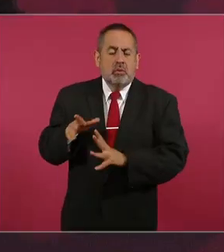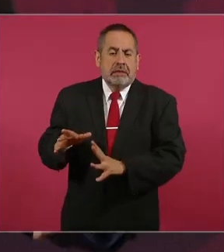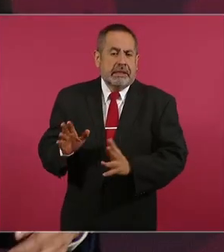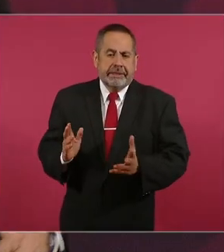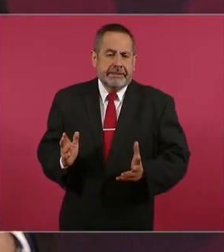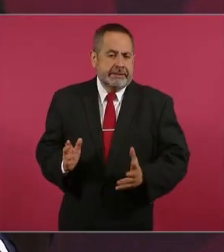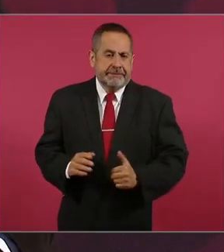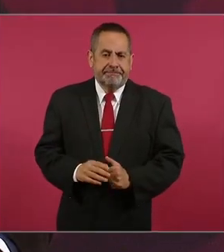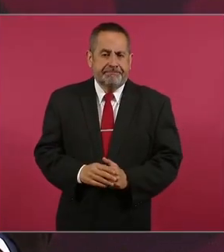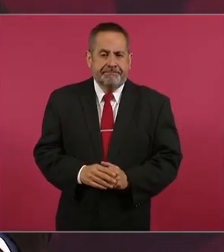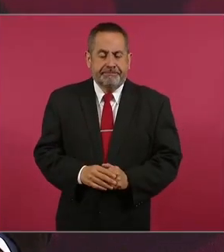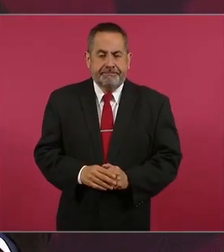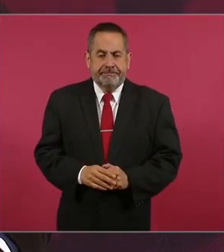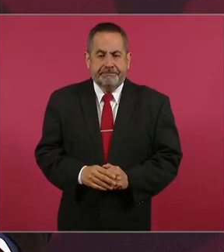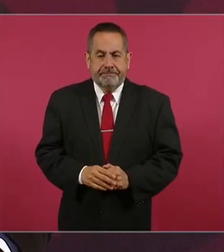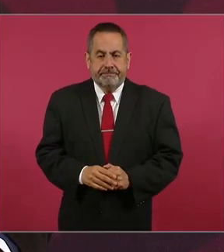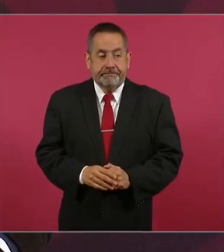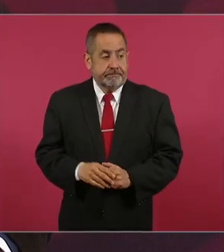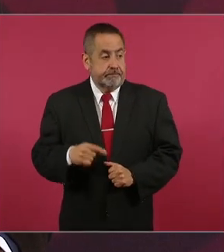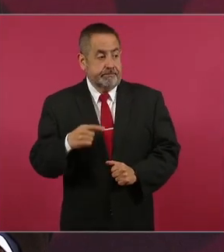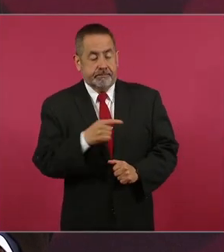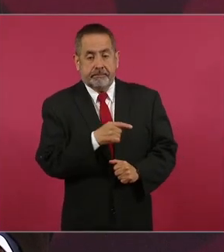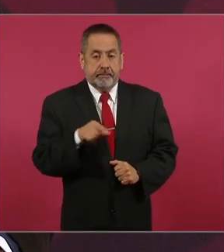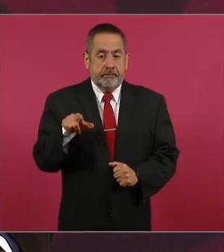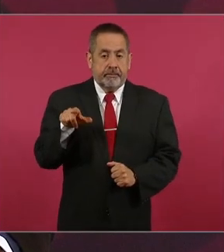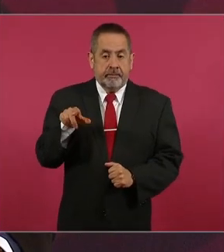y Loret